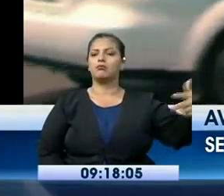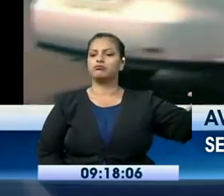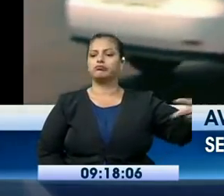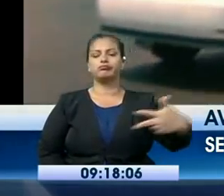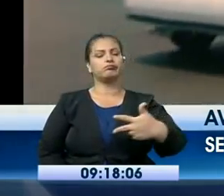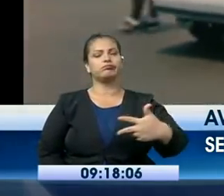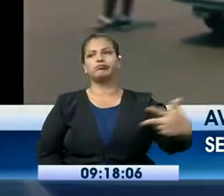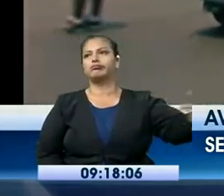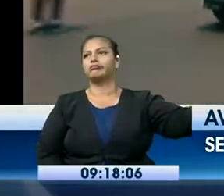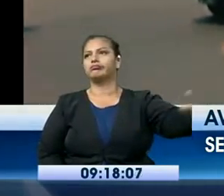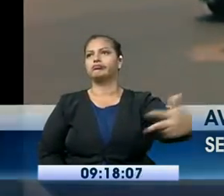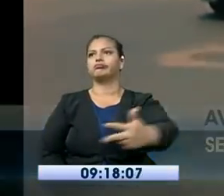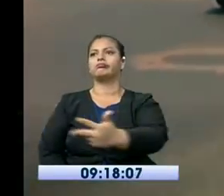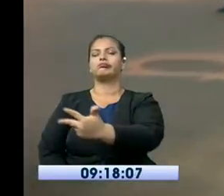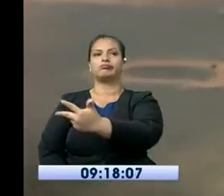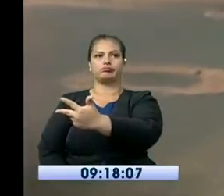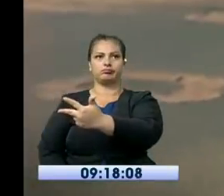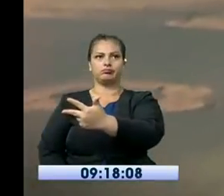rosa elena baskonista